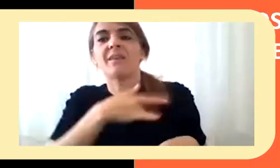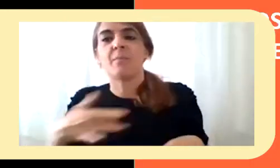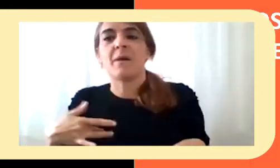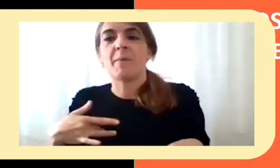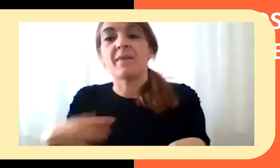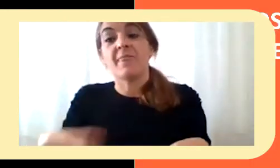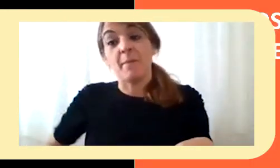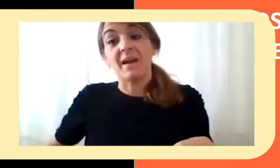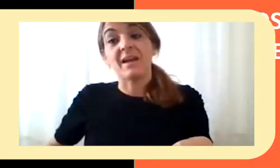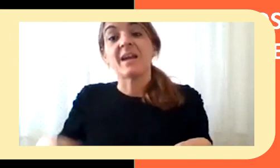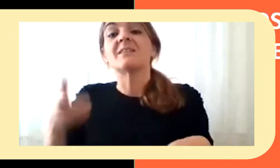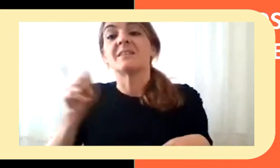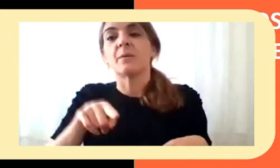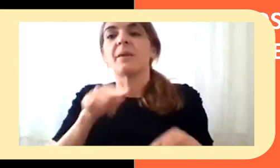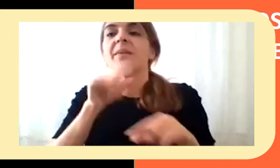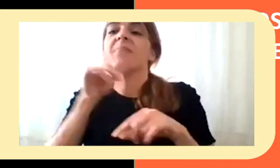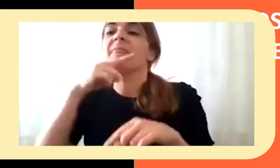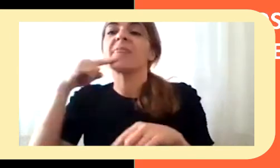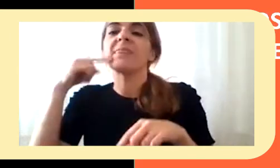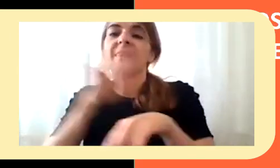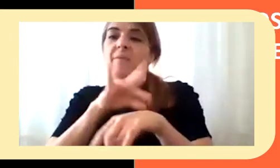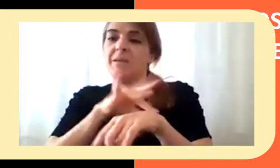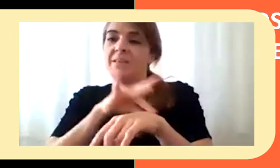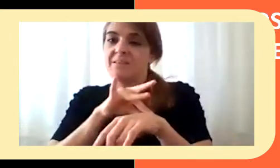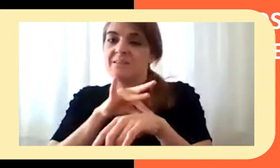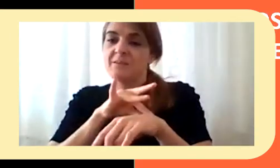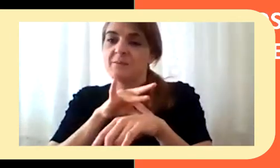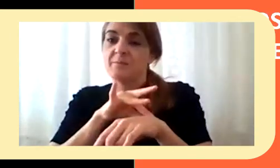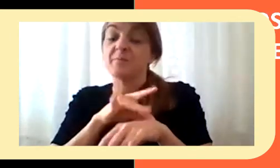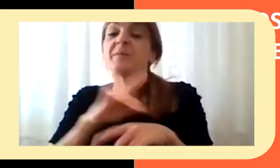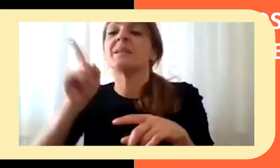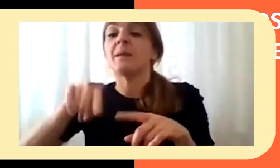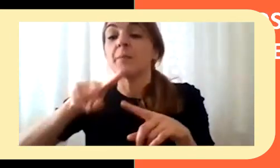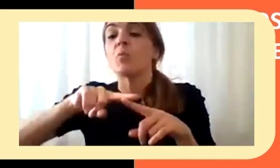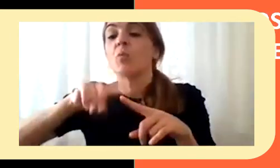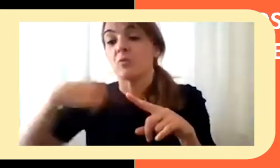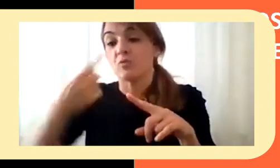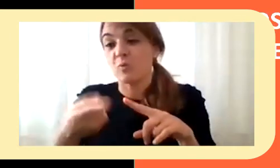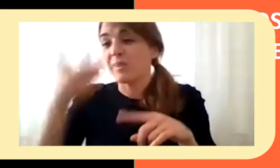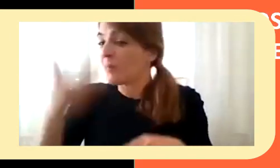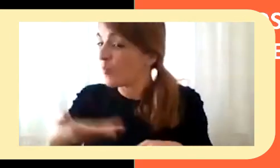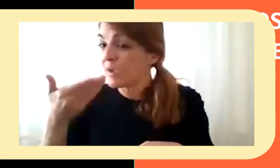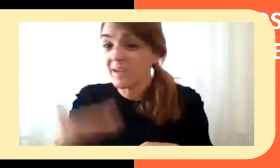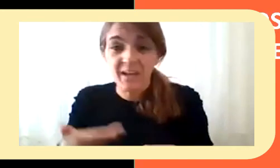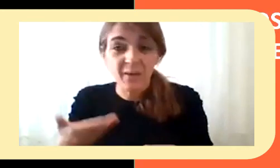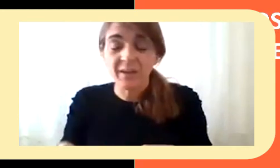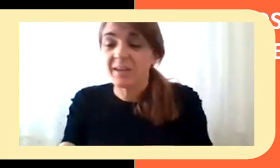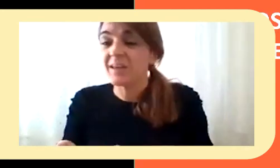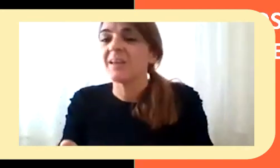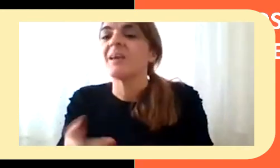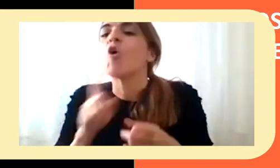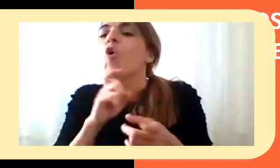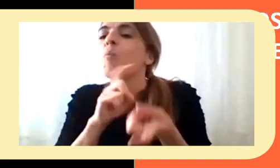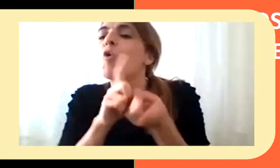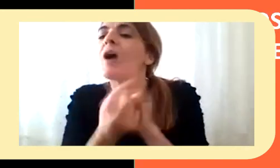obesidad. Y como he dicho al principio, una consecuencia que me parece muy grave es cómo están cambiando los niños y niñas